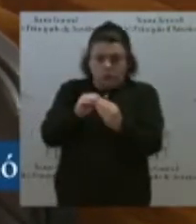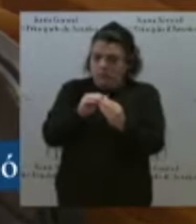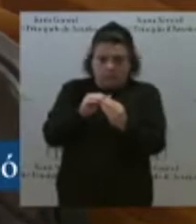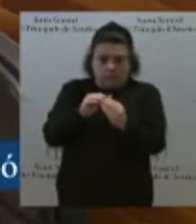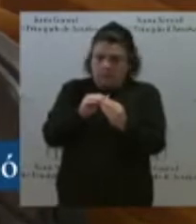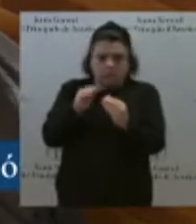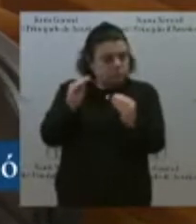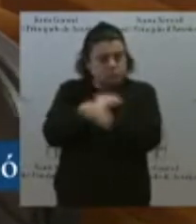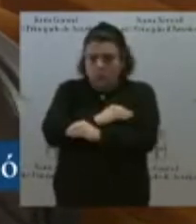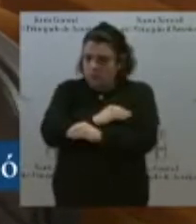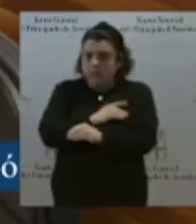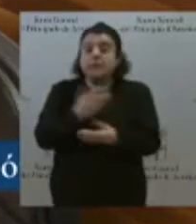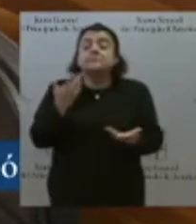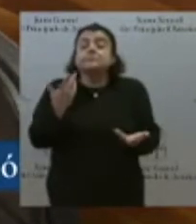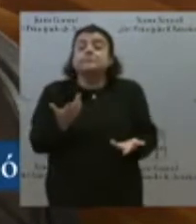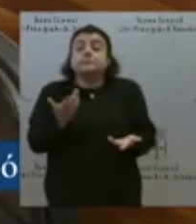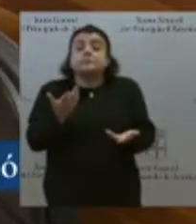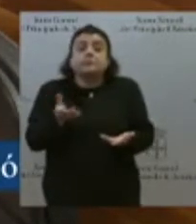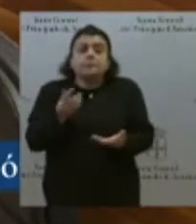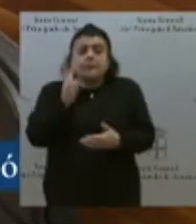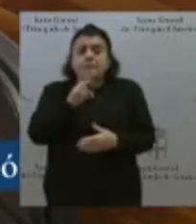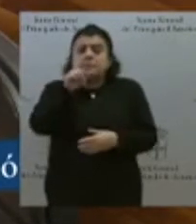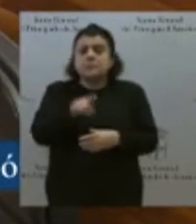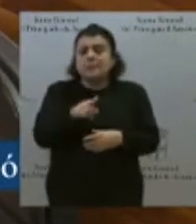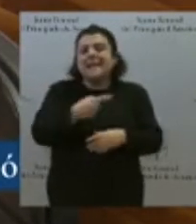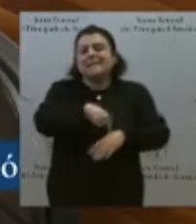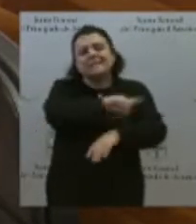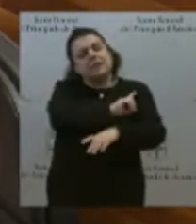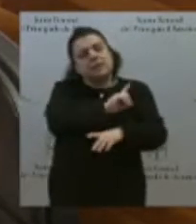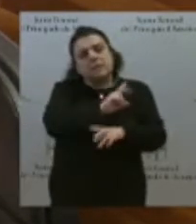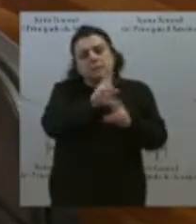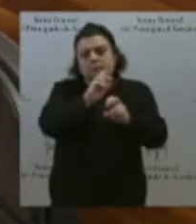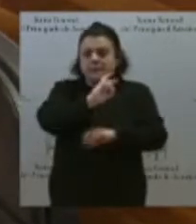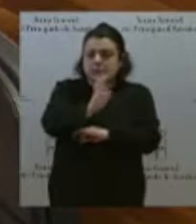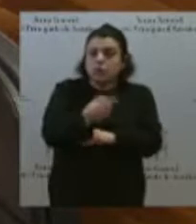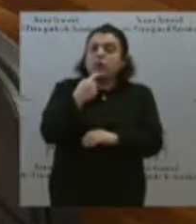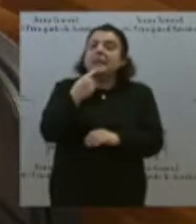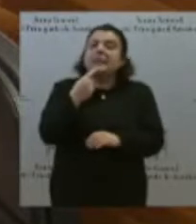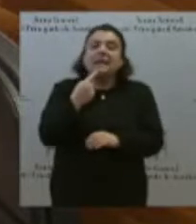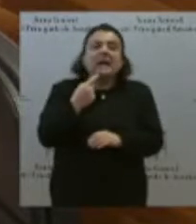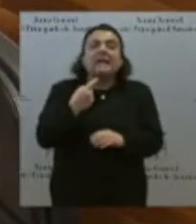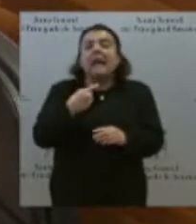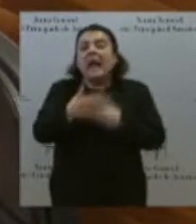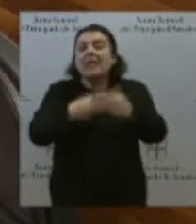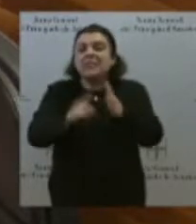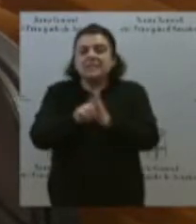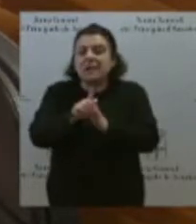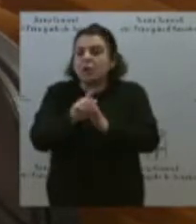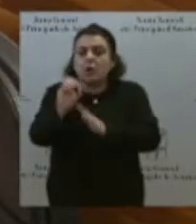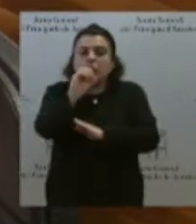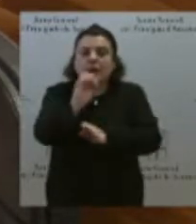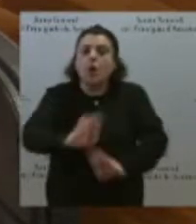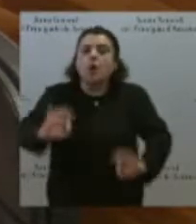otro tipo de extremos, que son aquellos que dicen que no se haga ningún desarrollo porque no, sin ningún tipo de evaluación, de